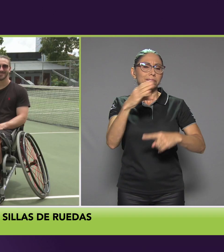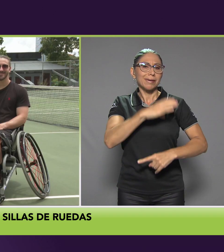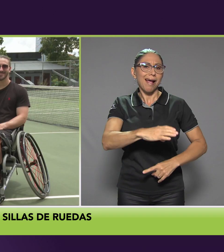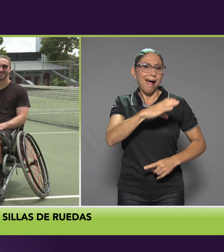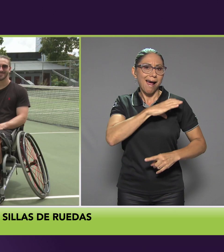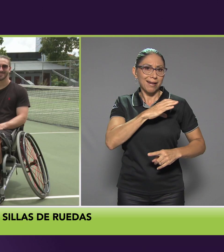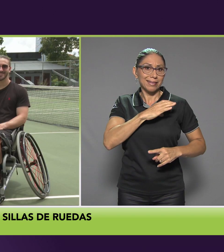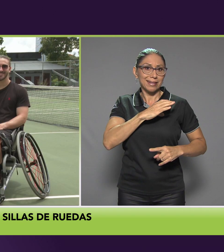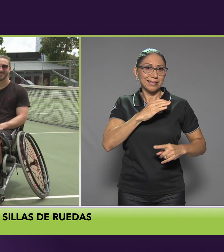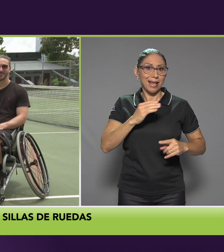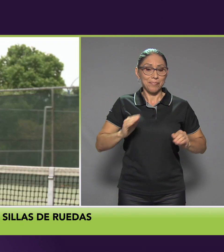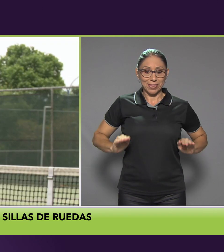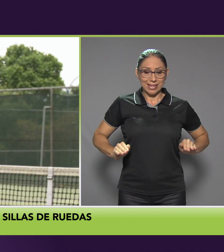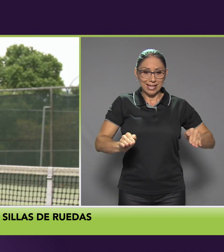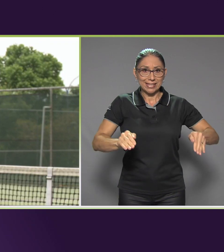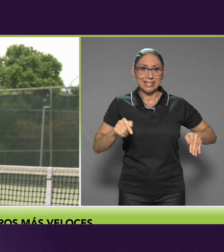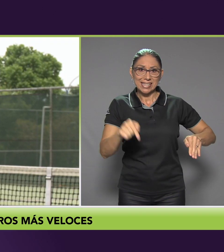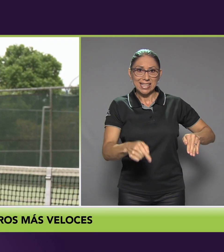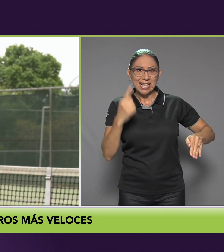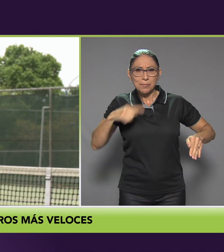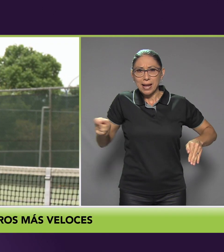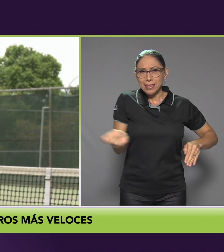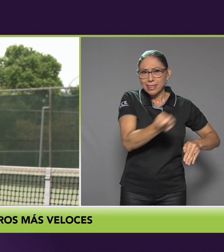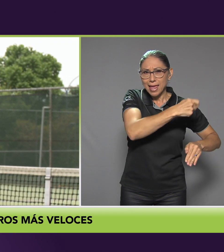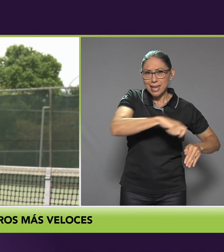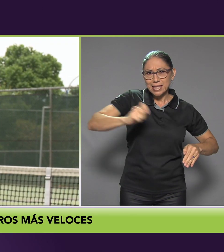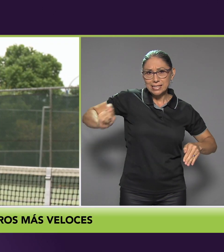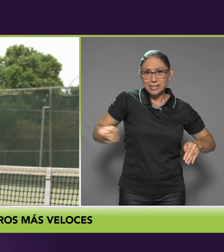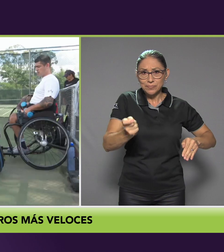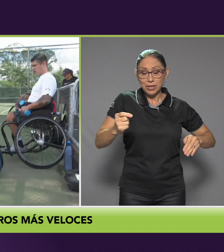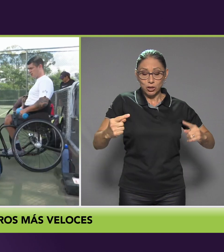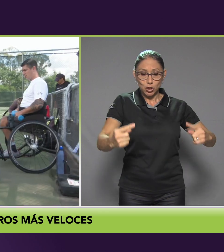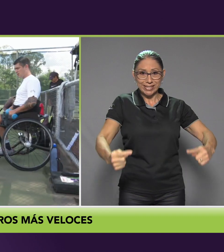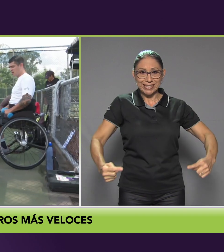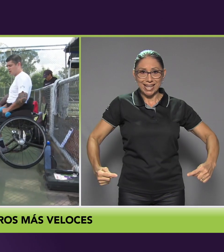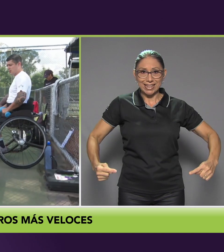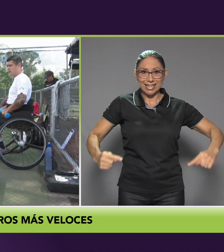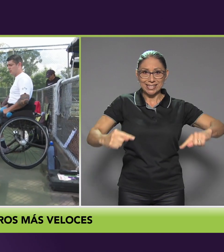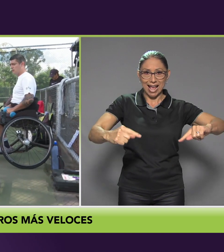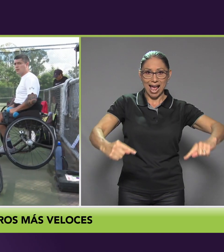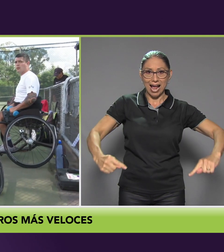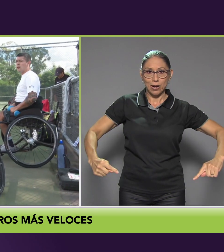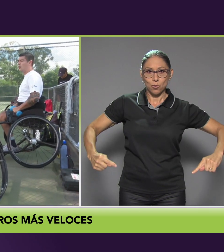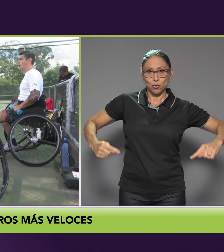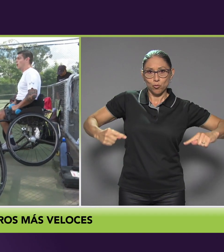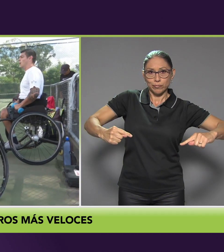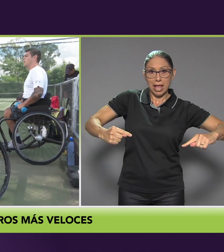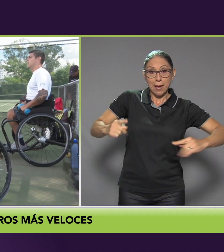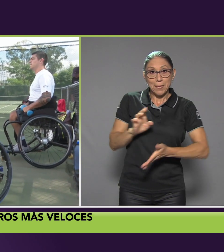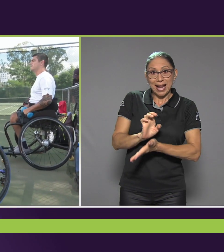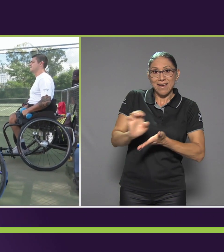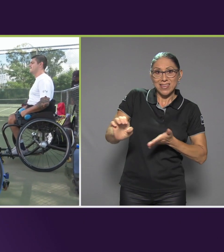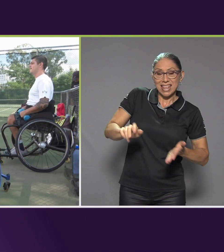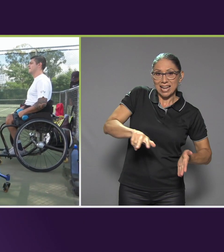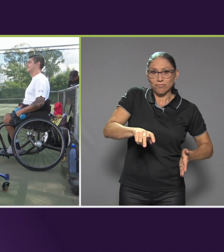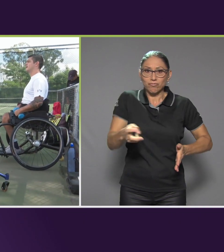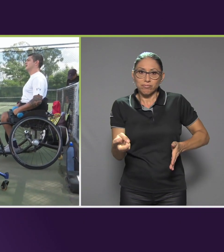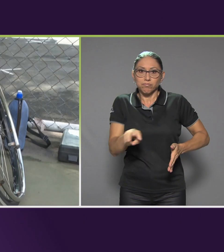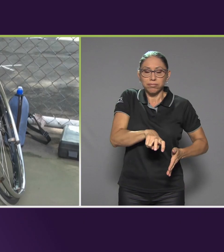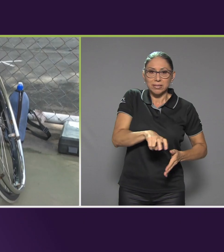de las sillas para tenis es el ángulo que tienen sus llantas para evitar caídas, para tener mayor velocidad.